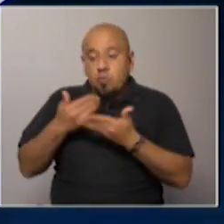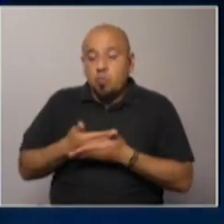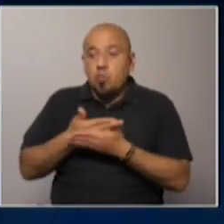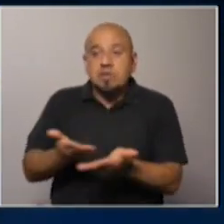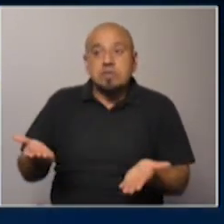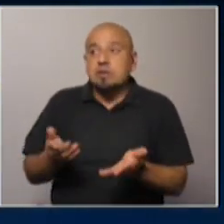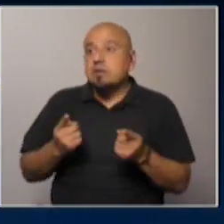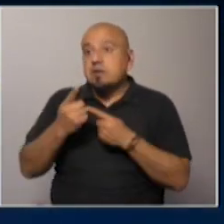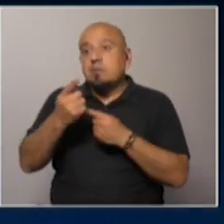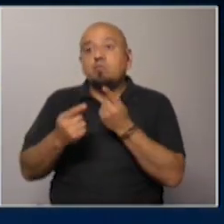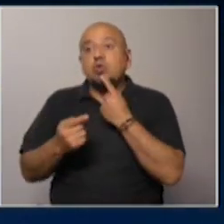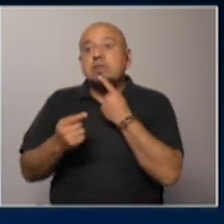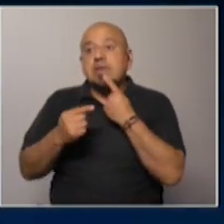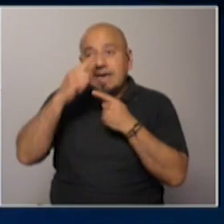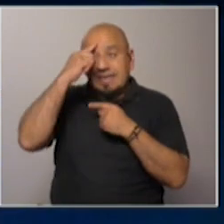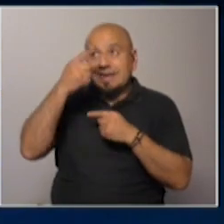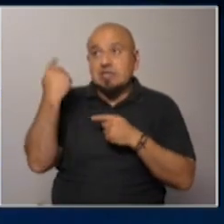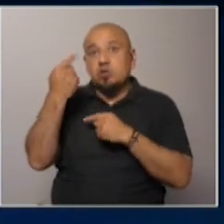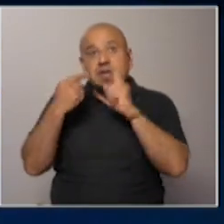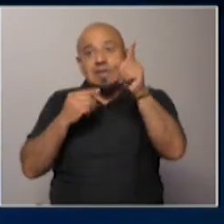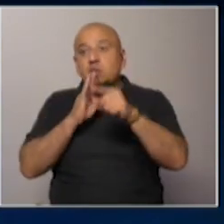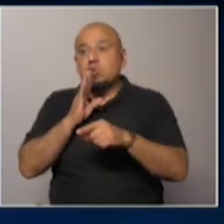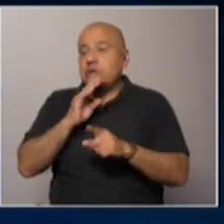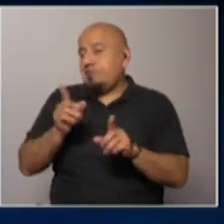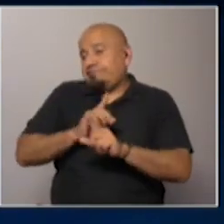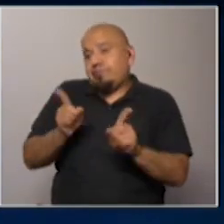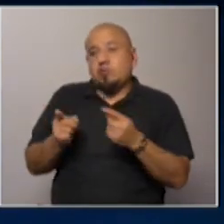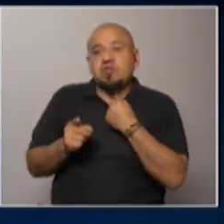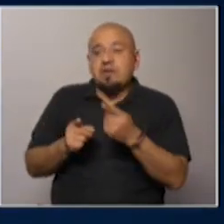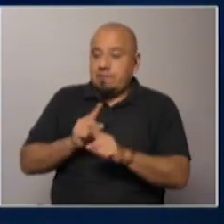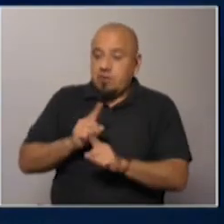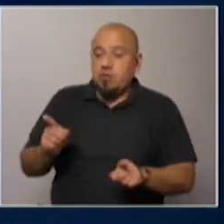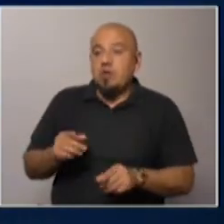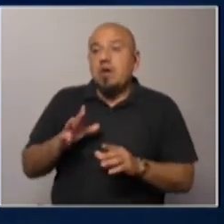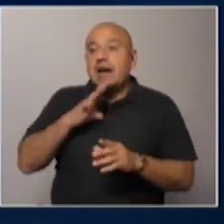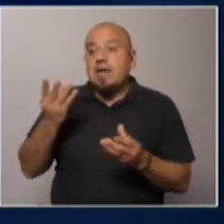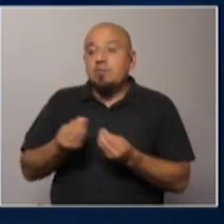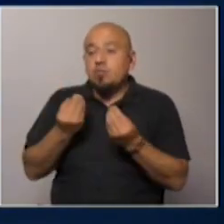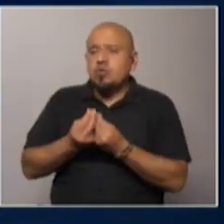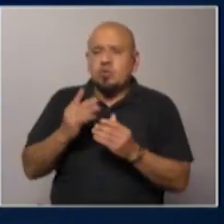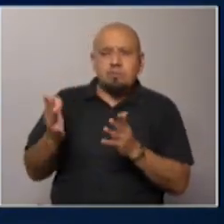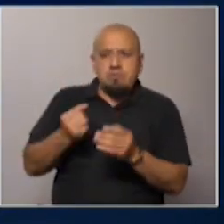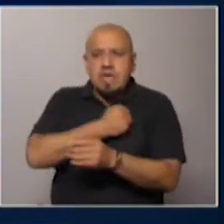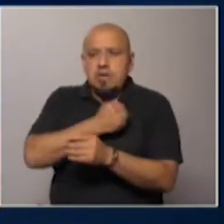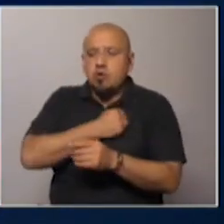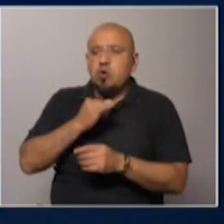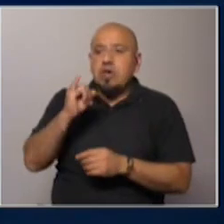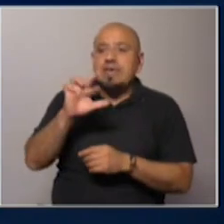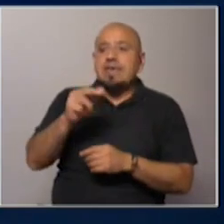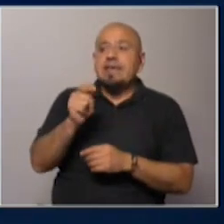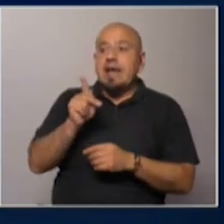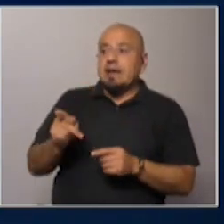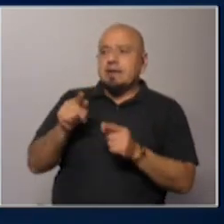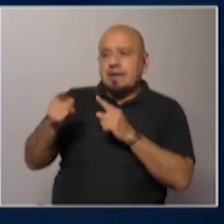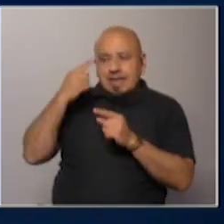estrepitoso de esa política exterior belicista de eeuu y realmente hay muchísimos temores ira que está más asociado a la lógica